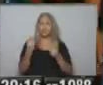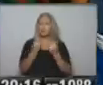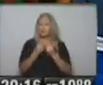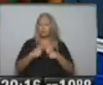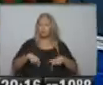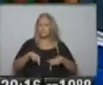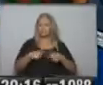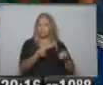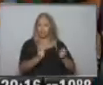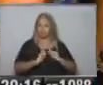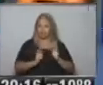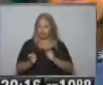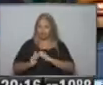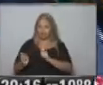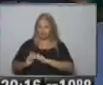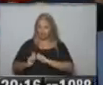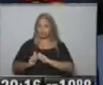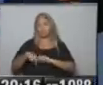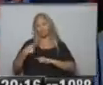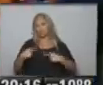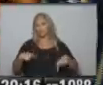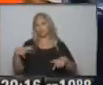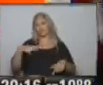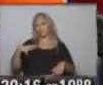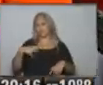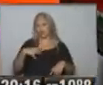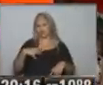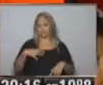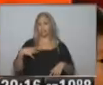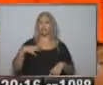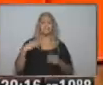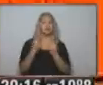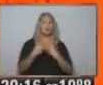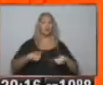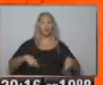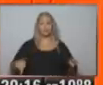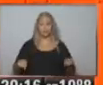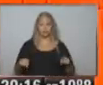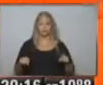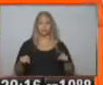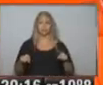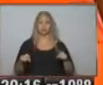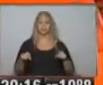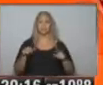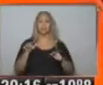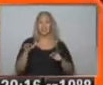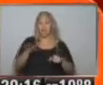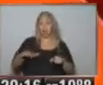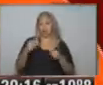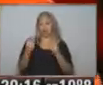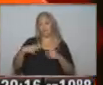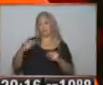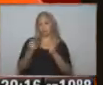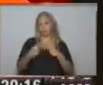muchísimas cosas vinieron, muchas no vinieron, todavía siguen faltando un montón de cosas en lo que es la zona